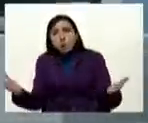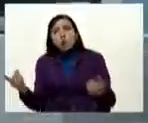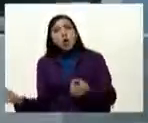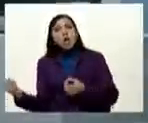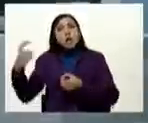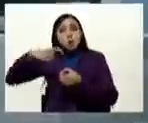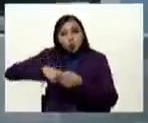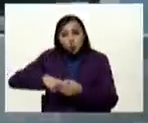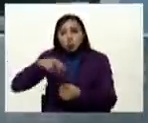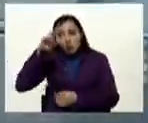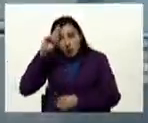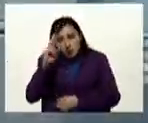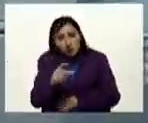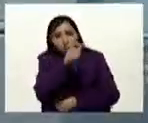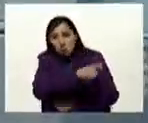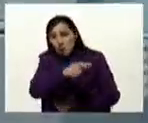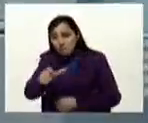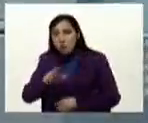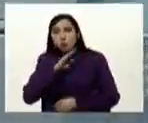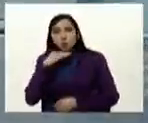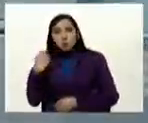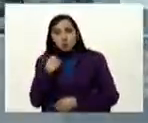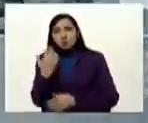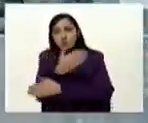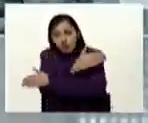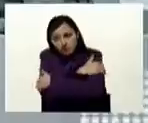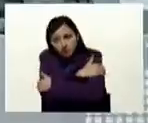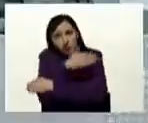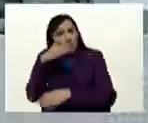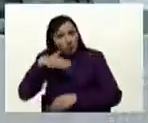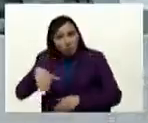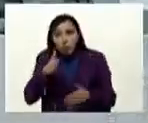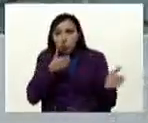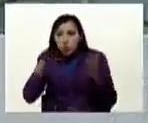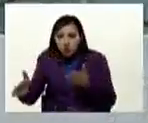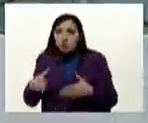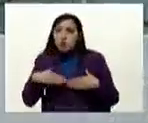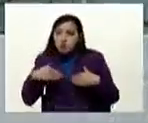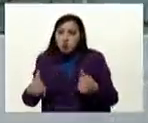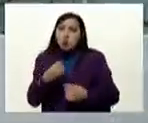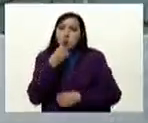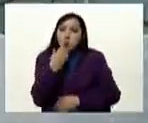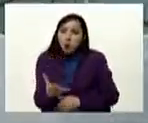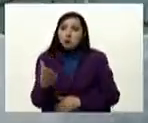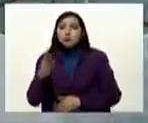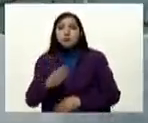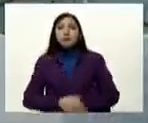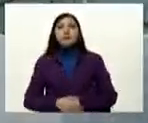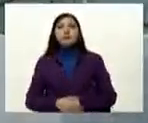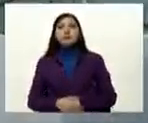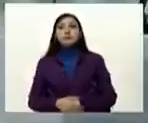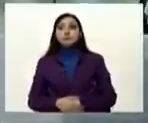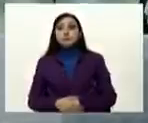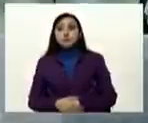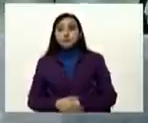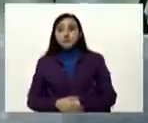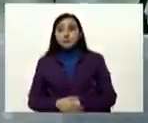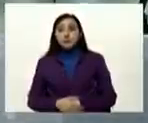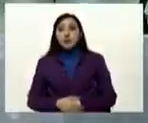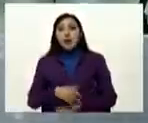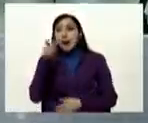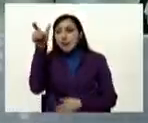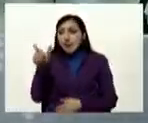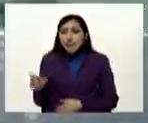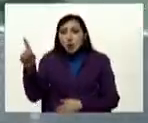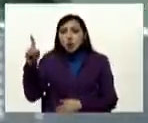con respeto, abrazar al pueblo con el servicio público. El que llegue a un hospital debe